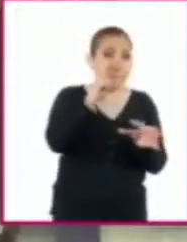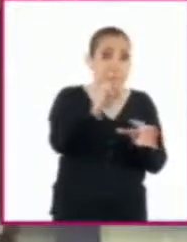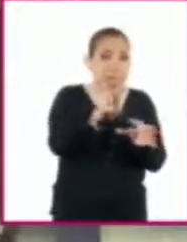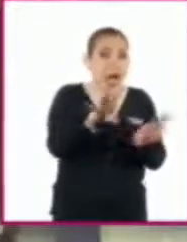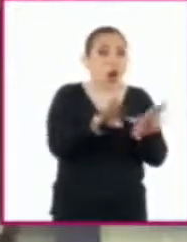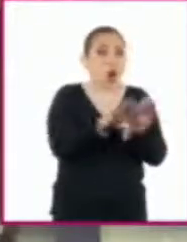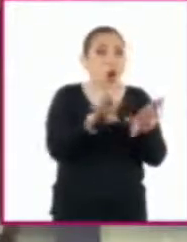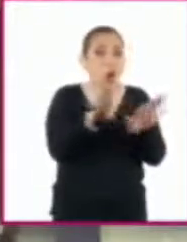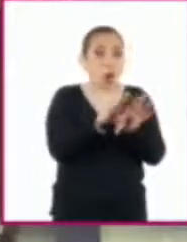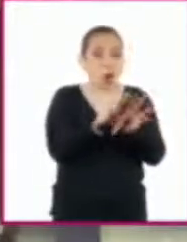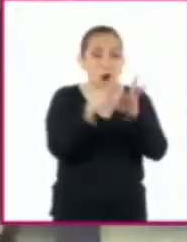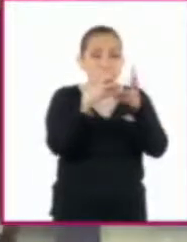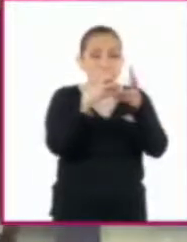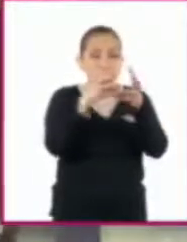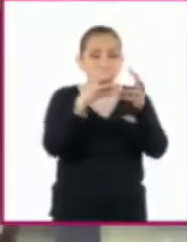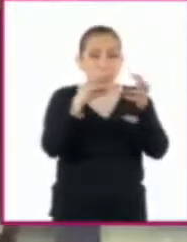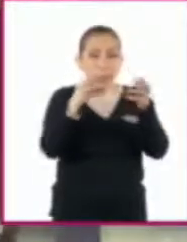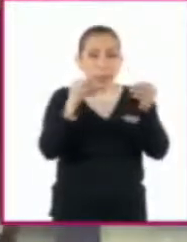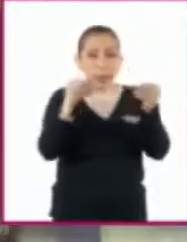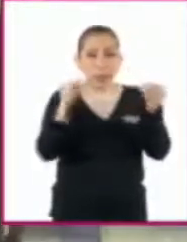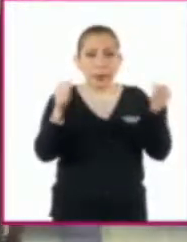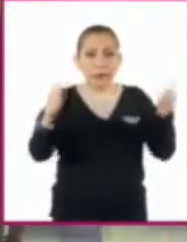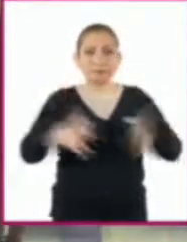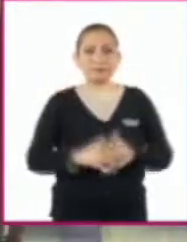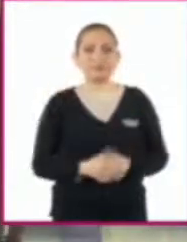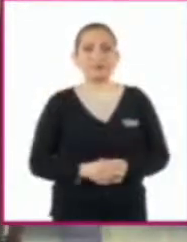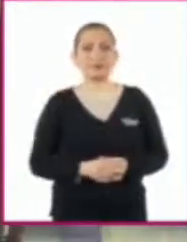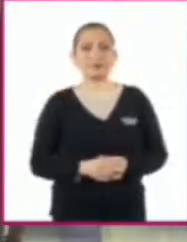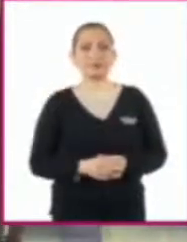Observen cómo se disuelven los granos de sal.